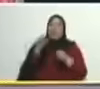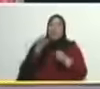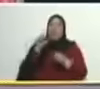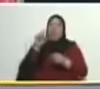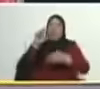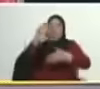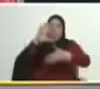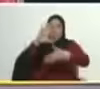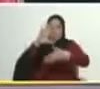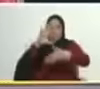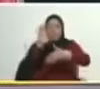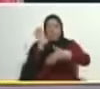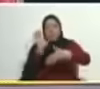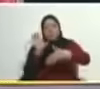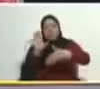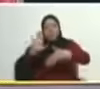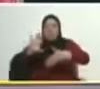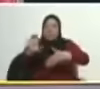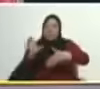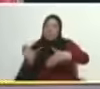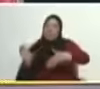pueblos.